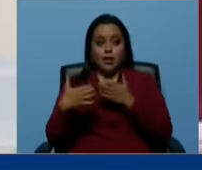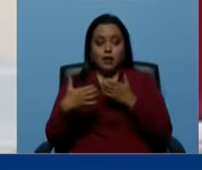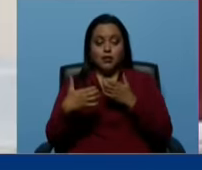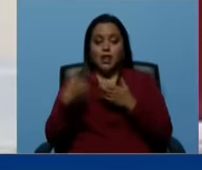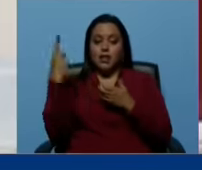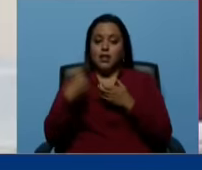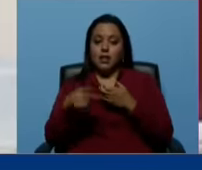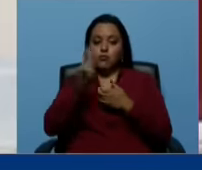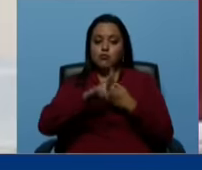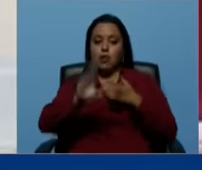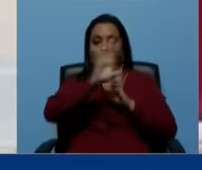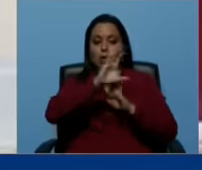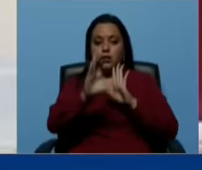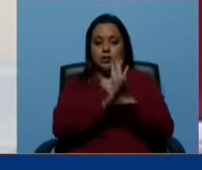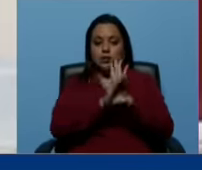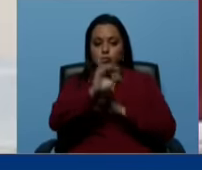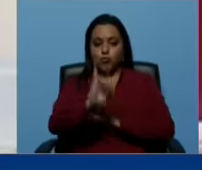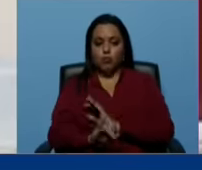Constitución.